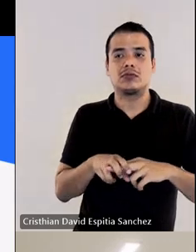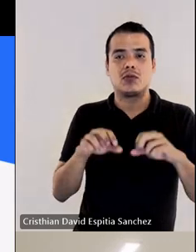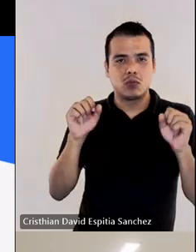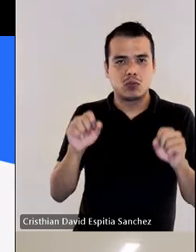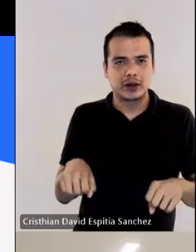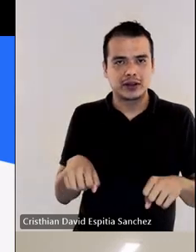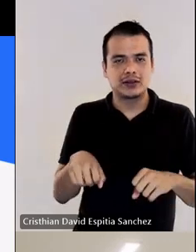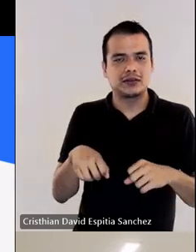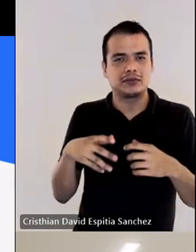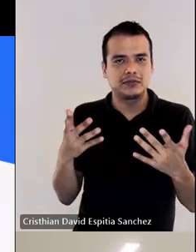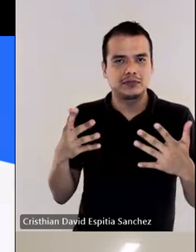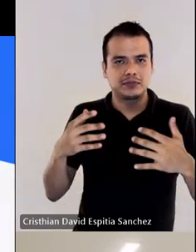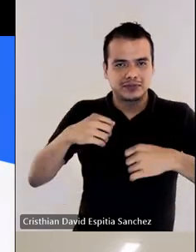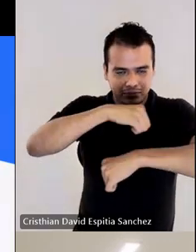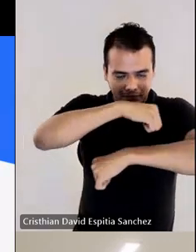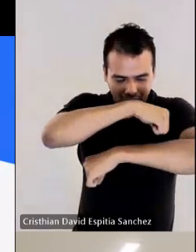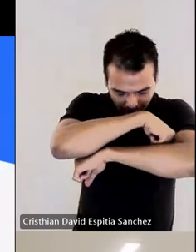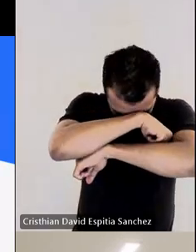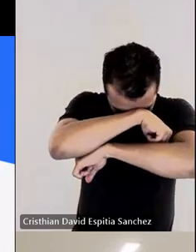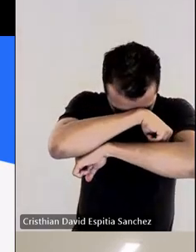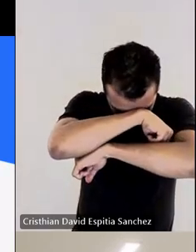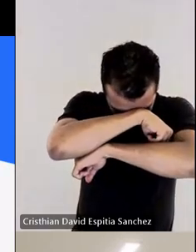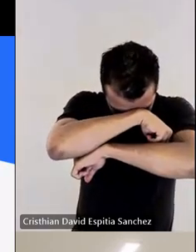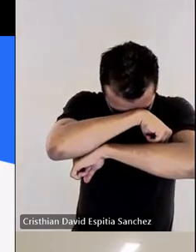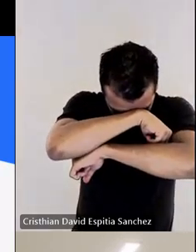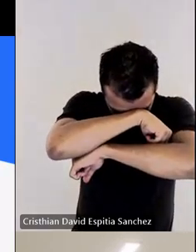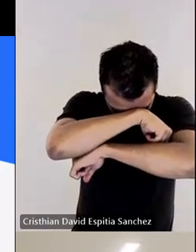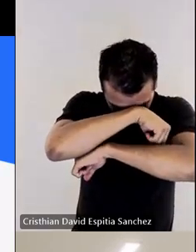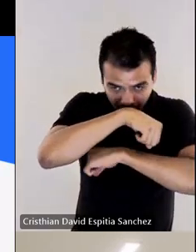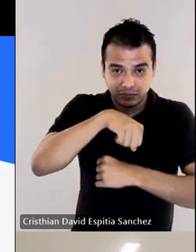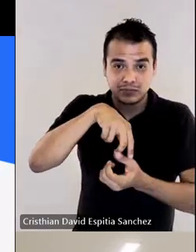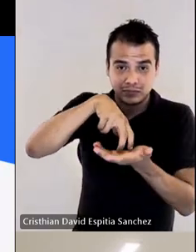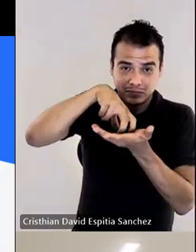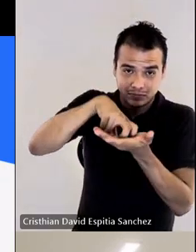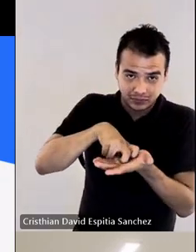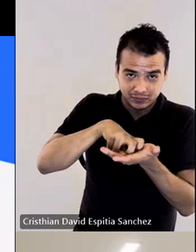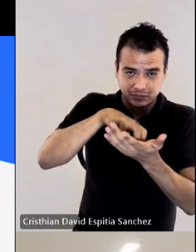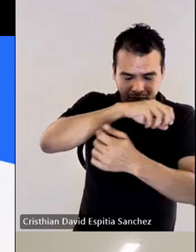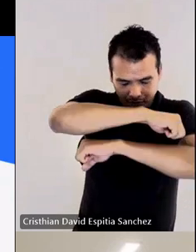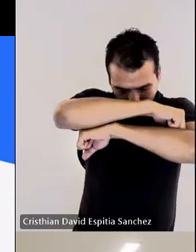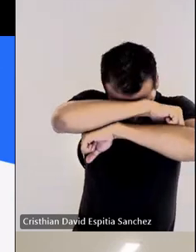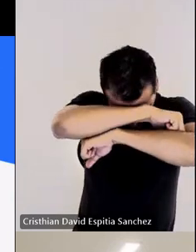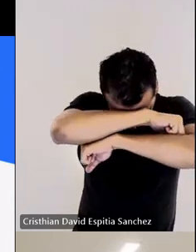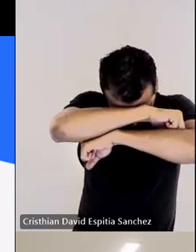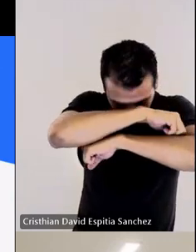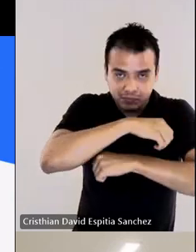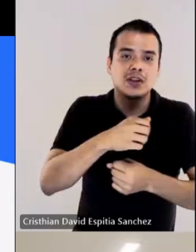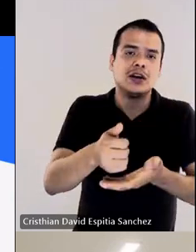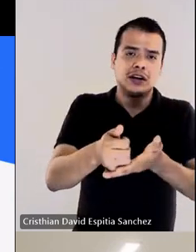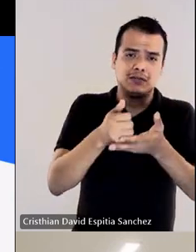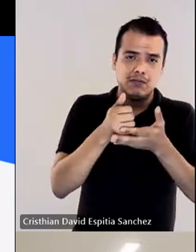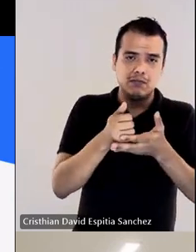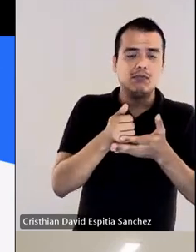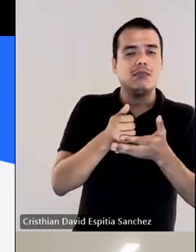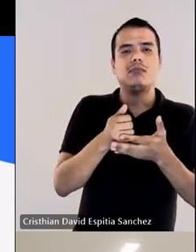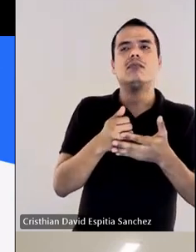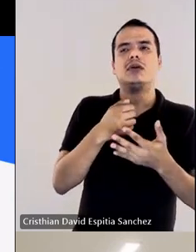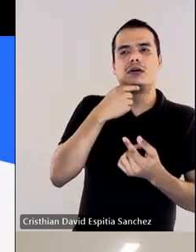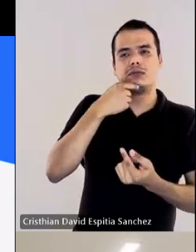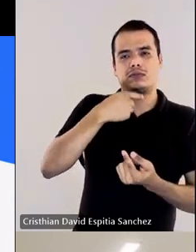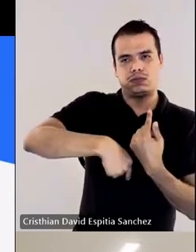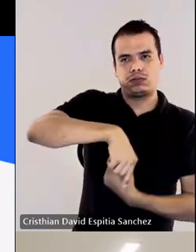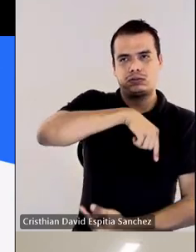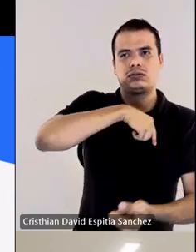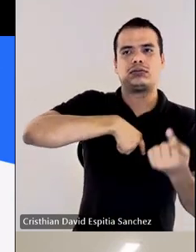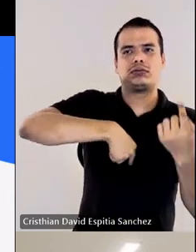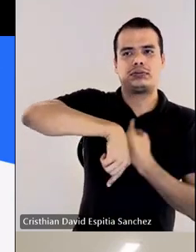agachadito, por un par de minutos, porque esto va a ayudar a mejorar el sistema circulatorio. Aflojarle un poquito sus prendas de